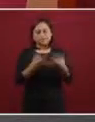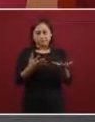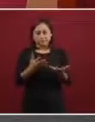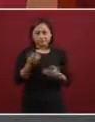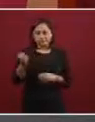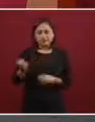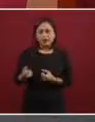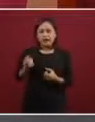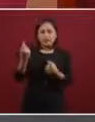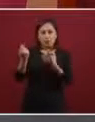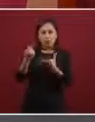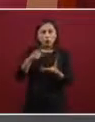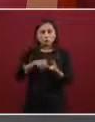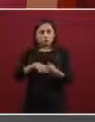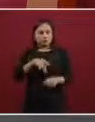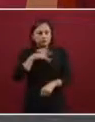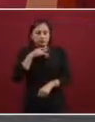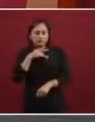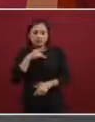así.